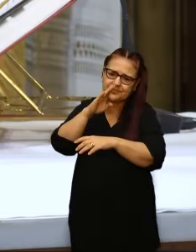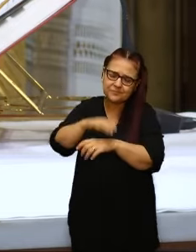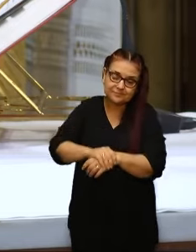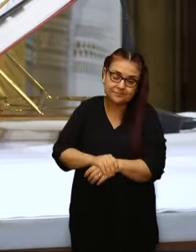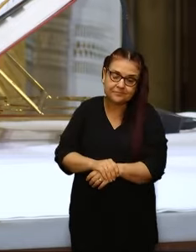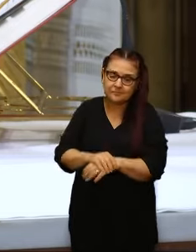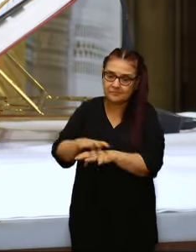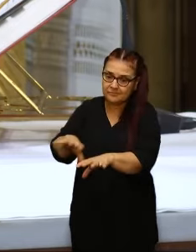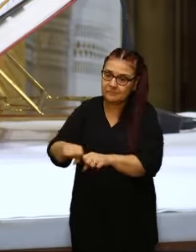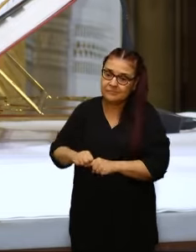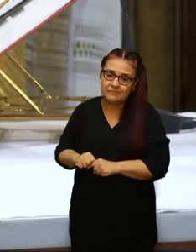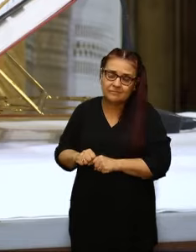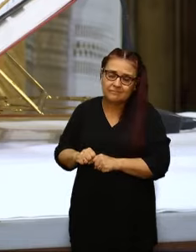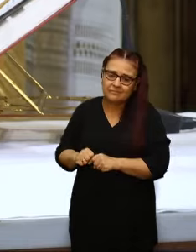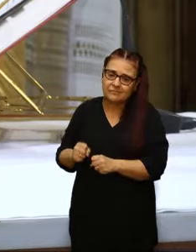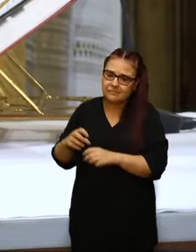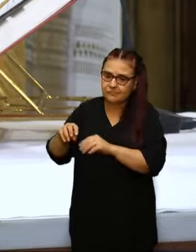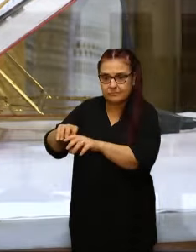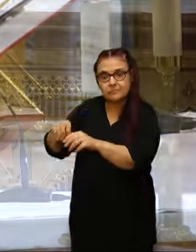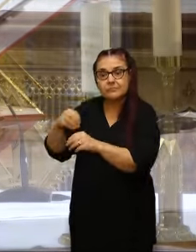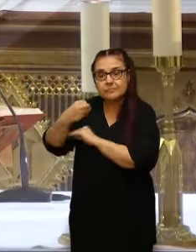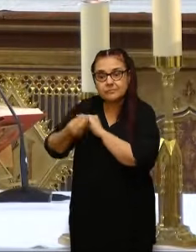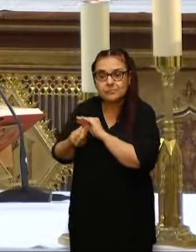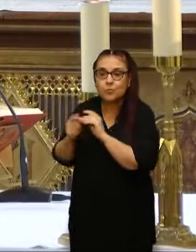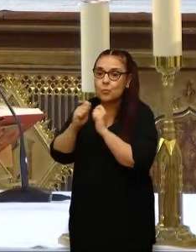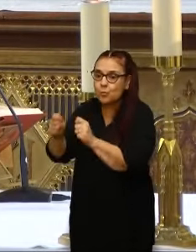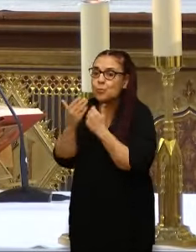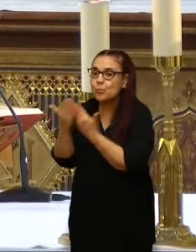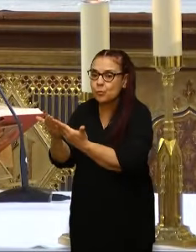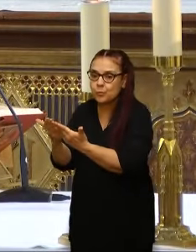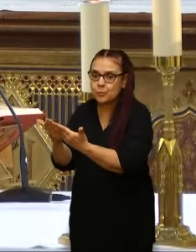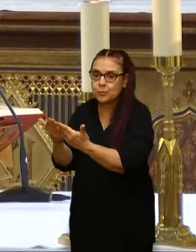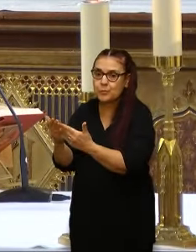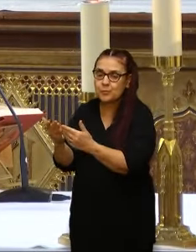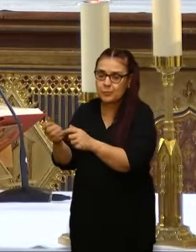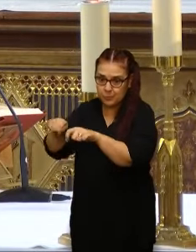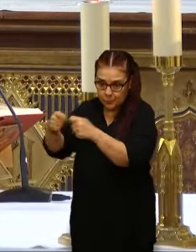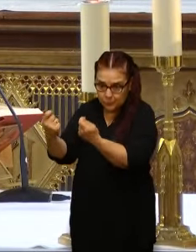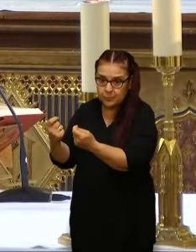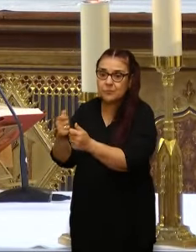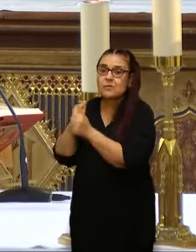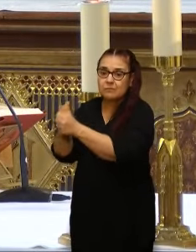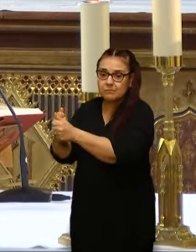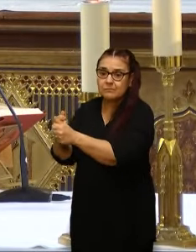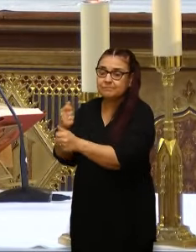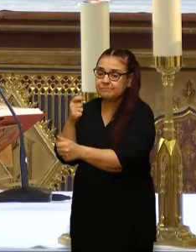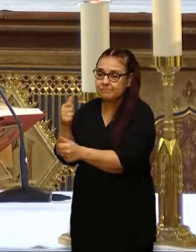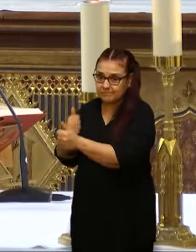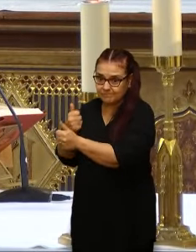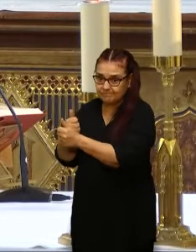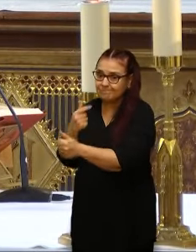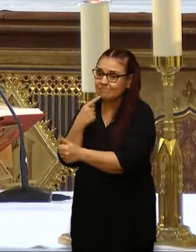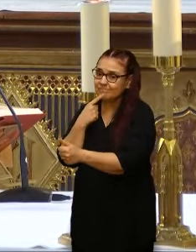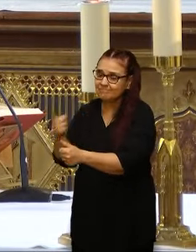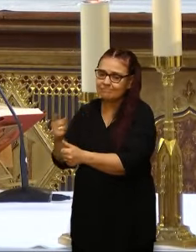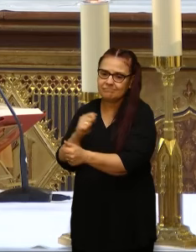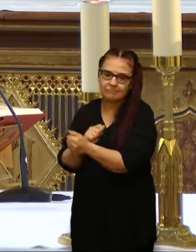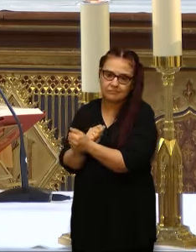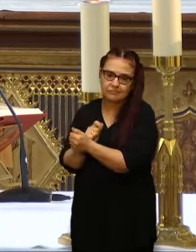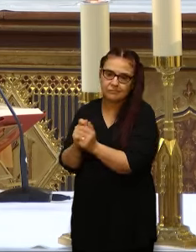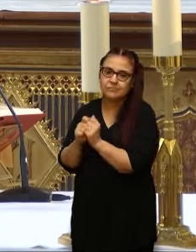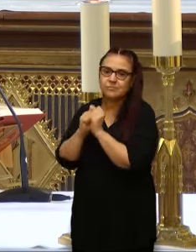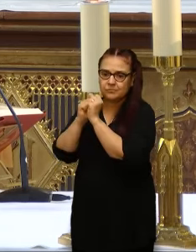voluntariamente aceptada, tomó pan, dándote gracias, lo partió y lo dio a sus discípulos,